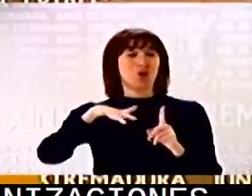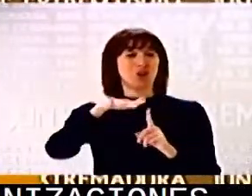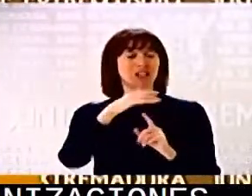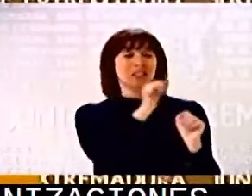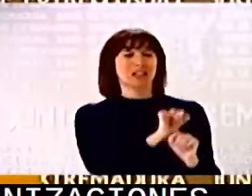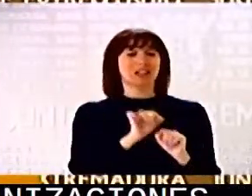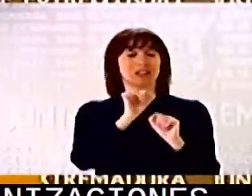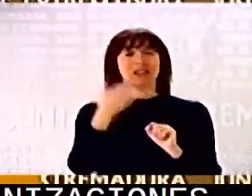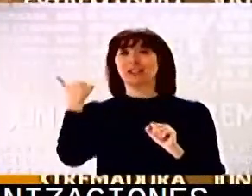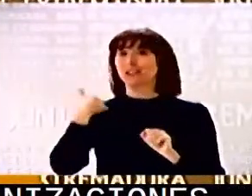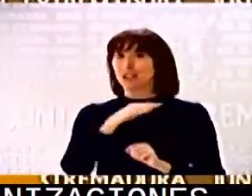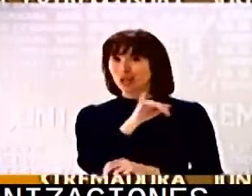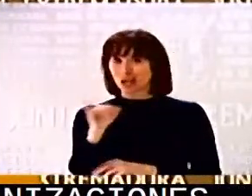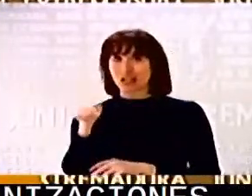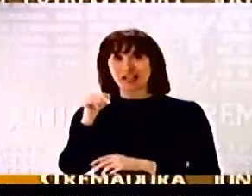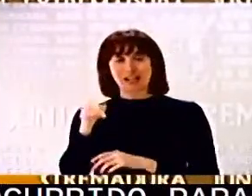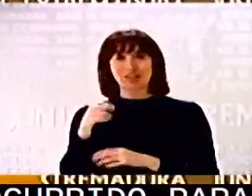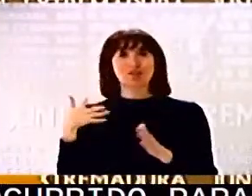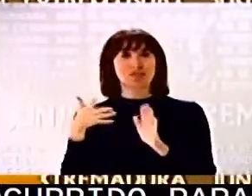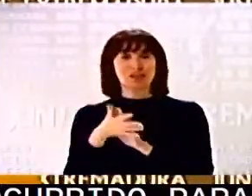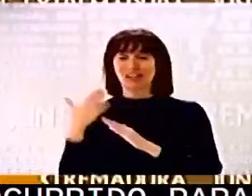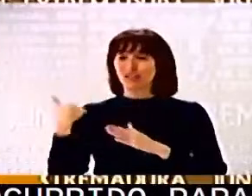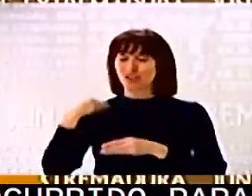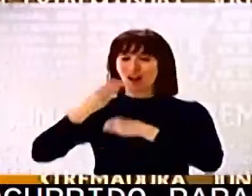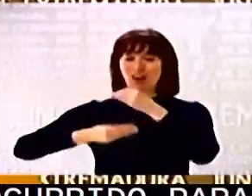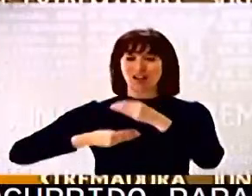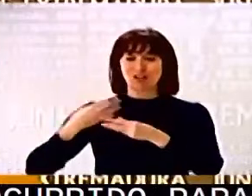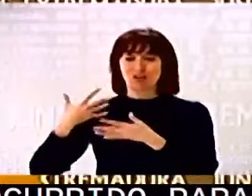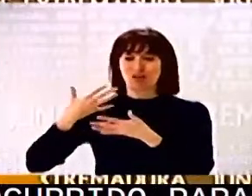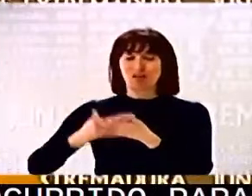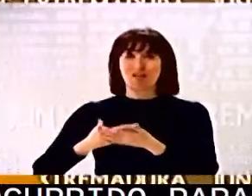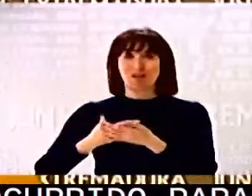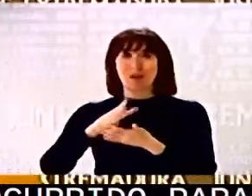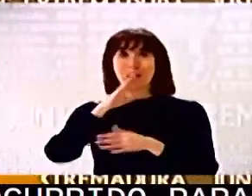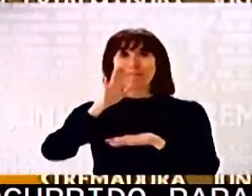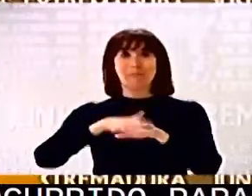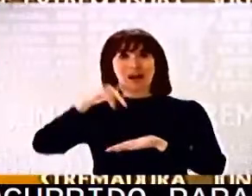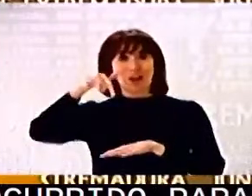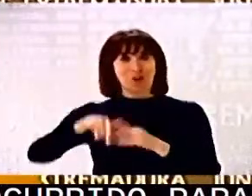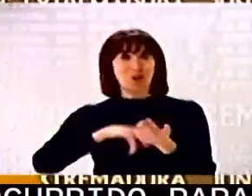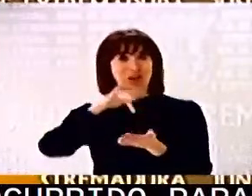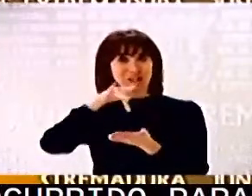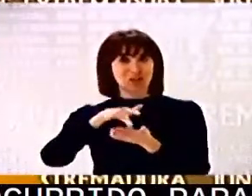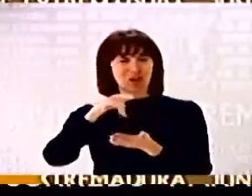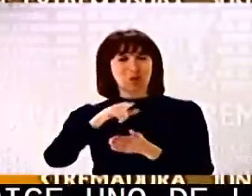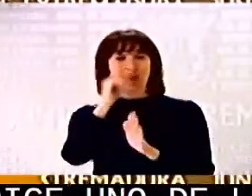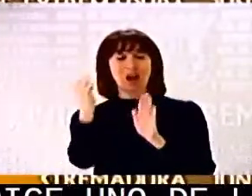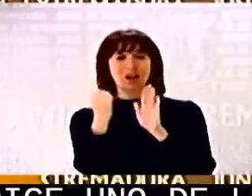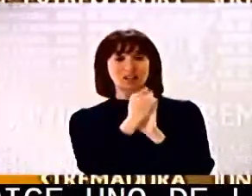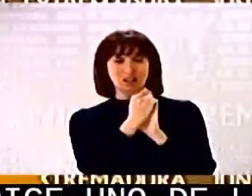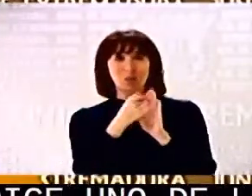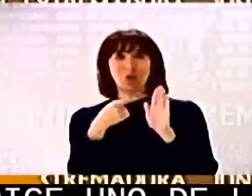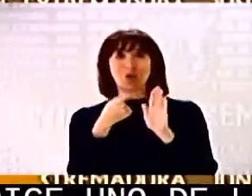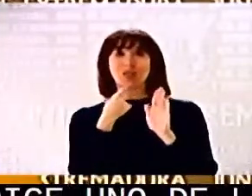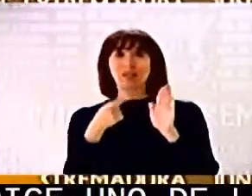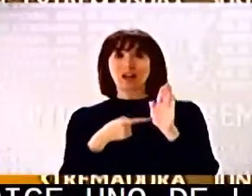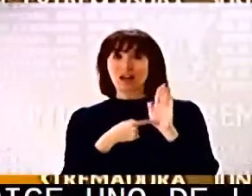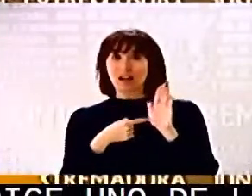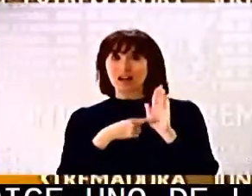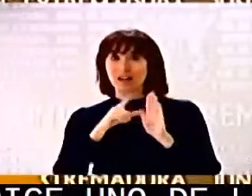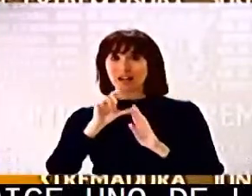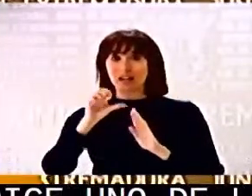eso ya ha ocurrido para llegar a la calificación de hoy, como dice uno de los artículos de la Ley